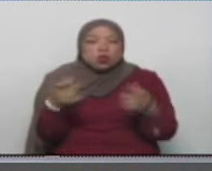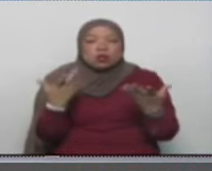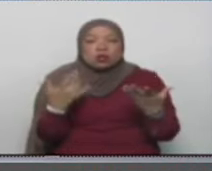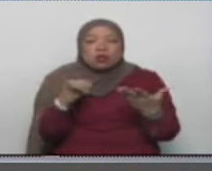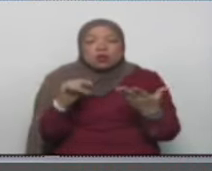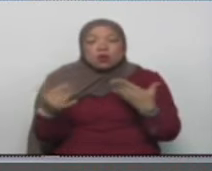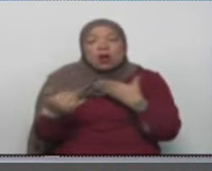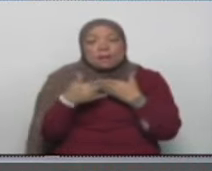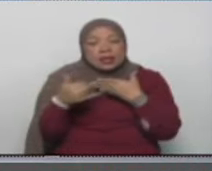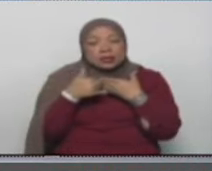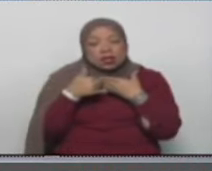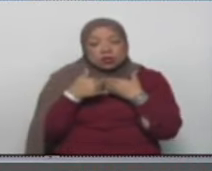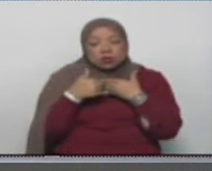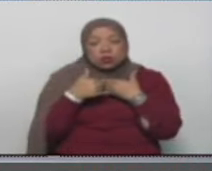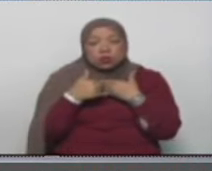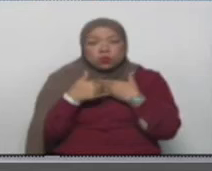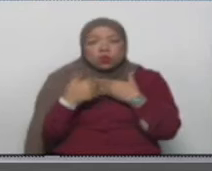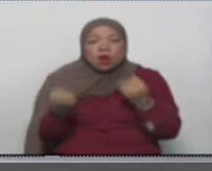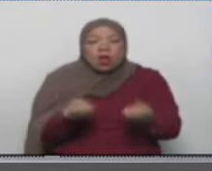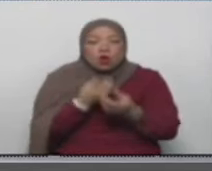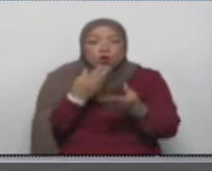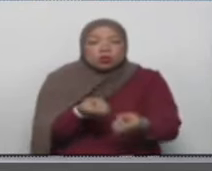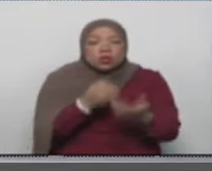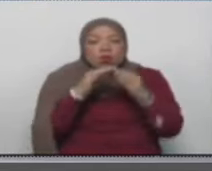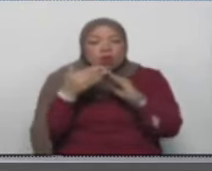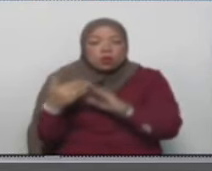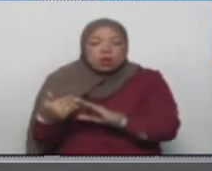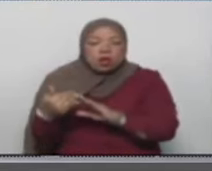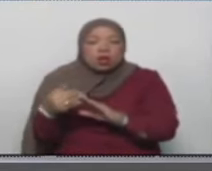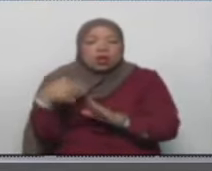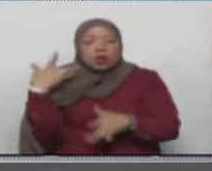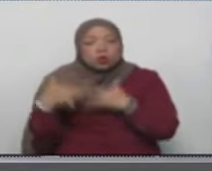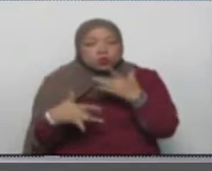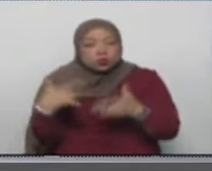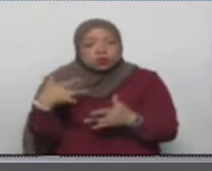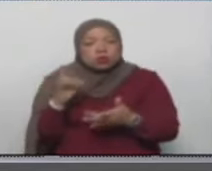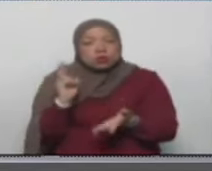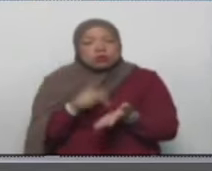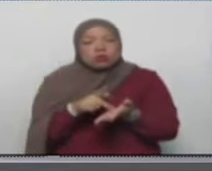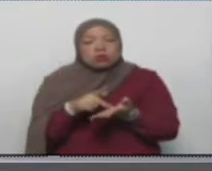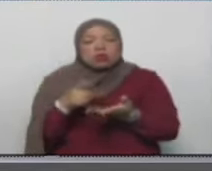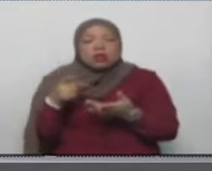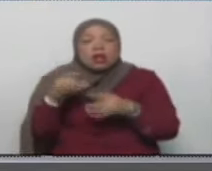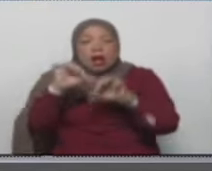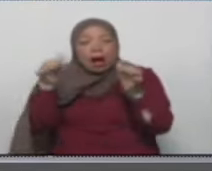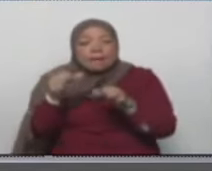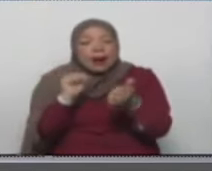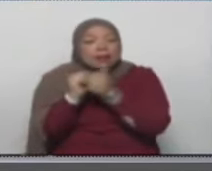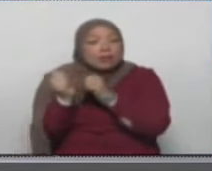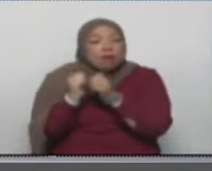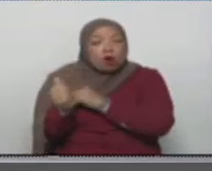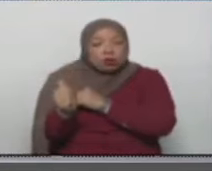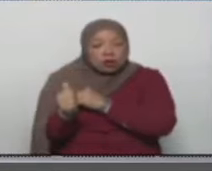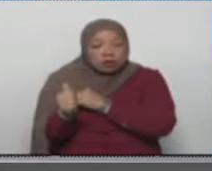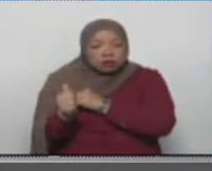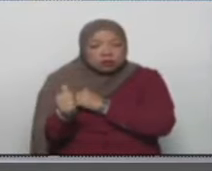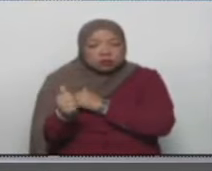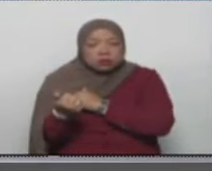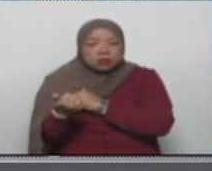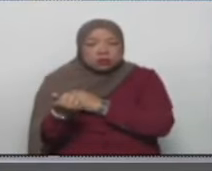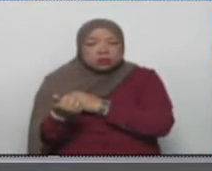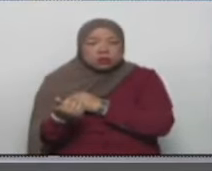Están amenazando a los consejos comunales, a las comunas. Están amenazando a artistas, deportistas. Se tiene en la